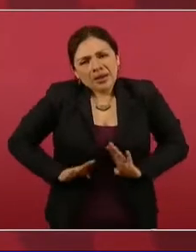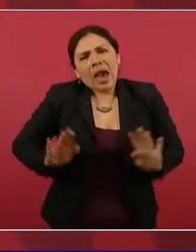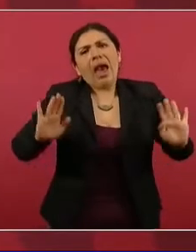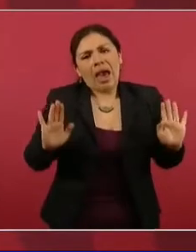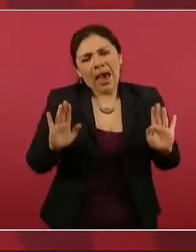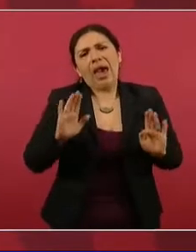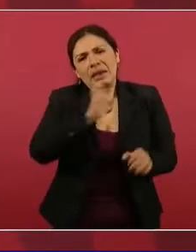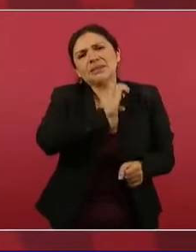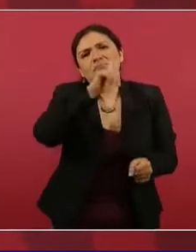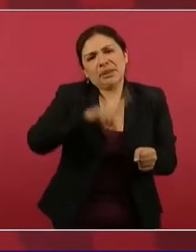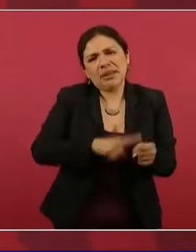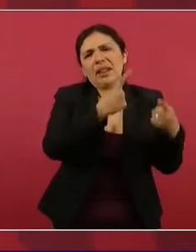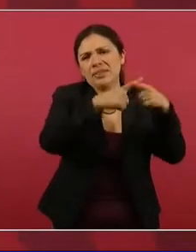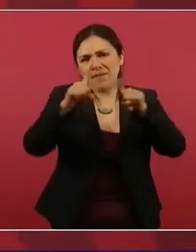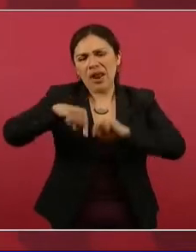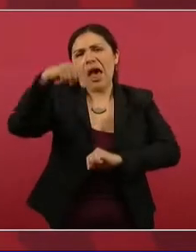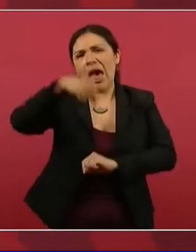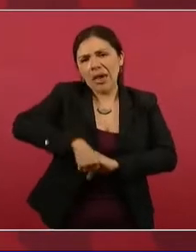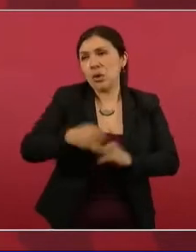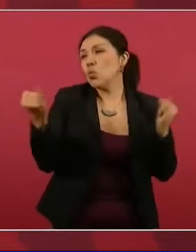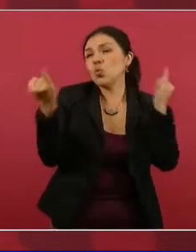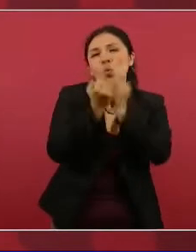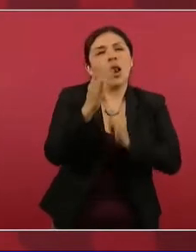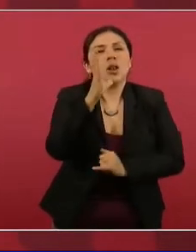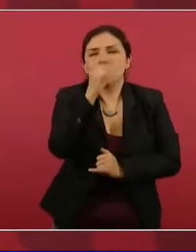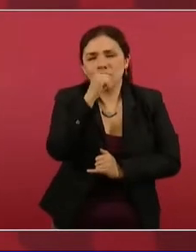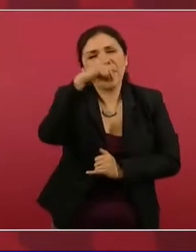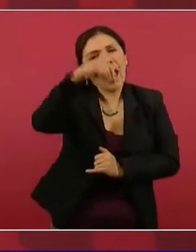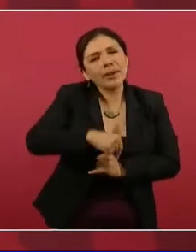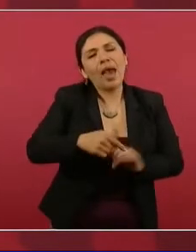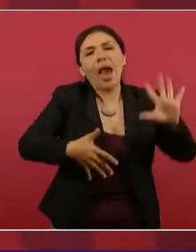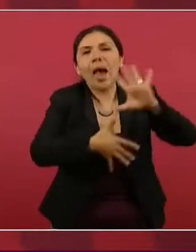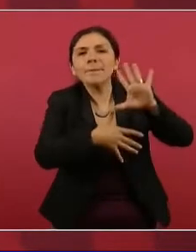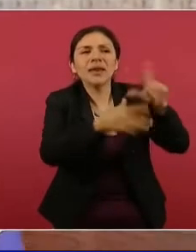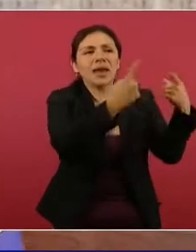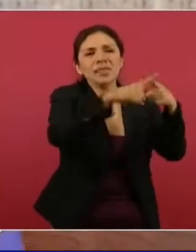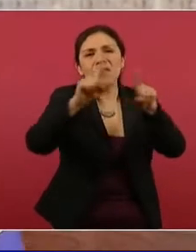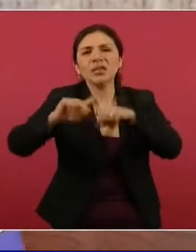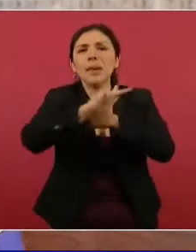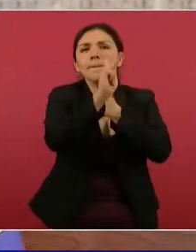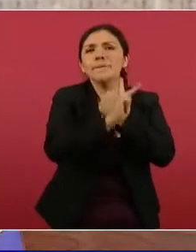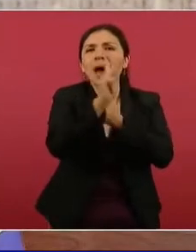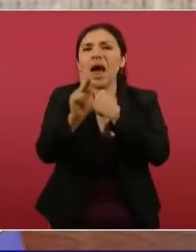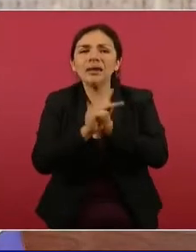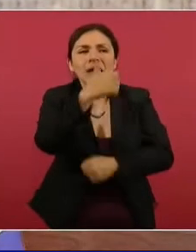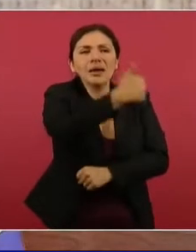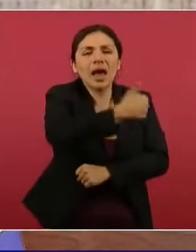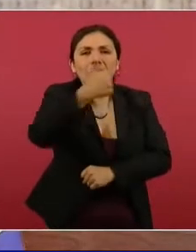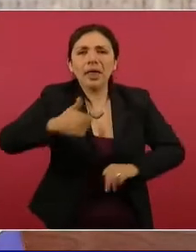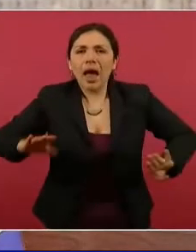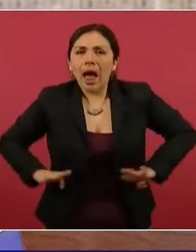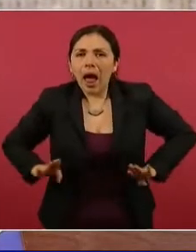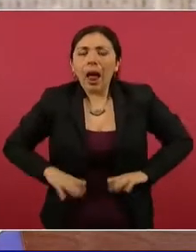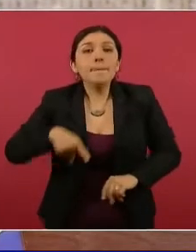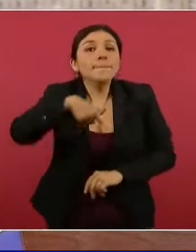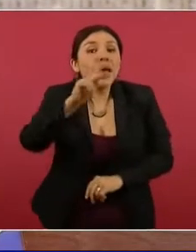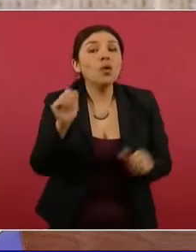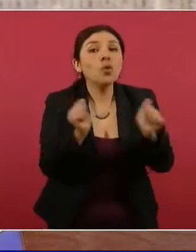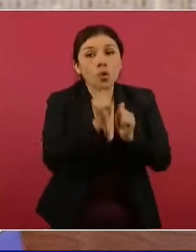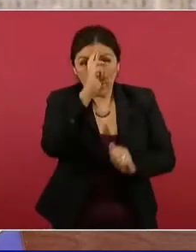características específicas por país, pero con respeto a